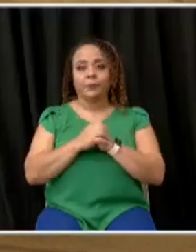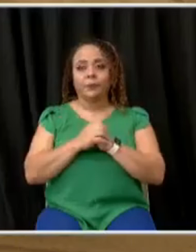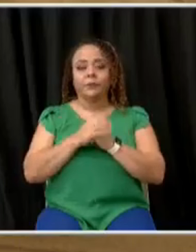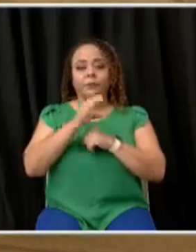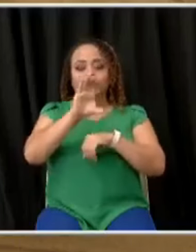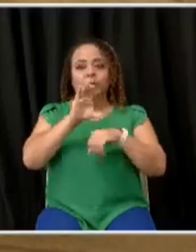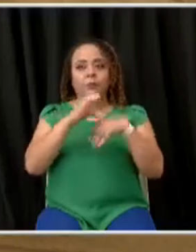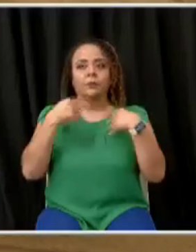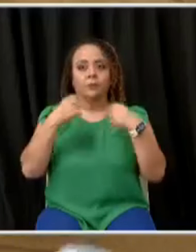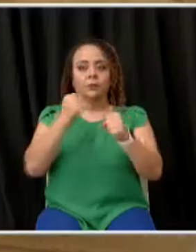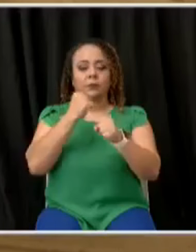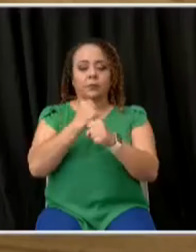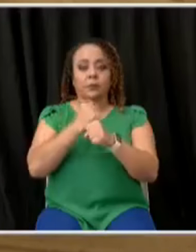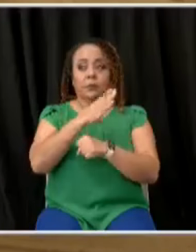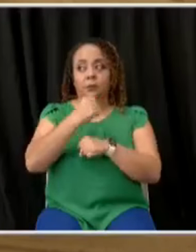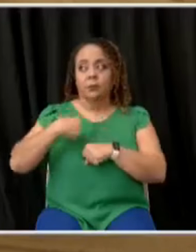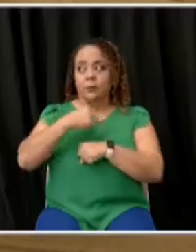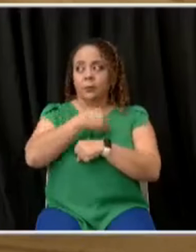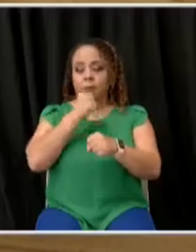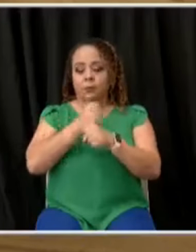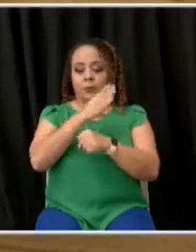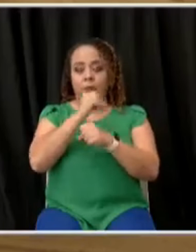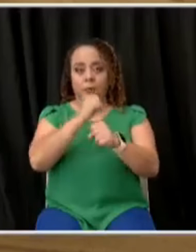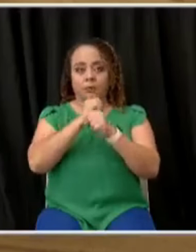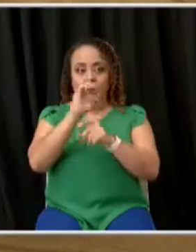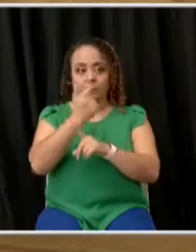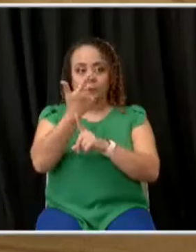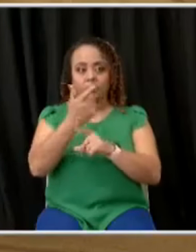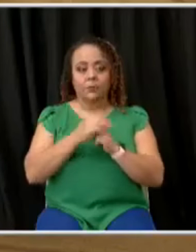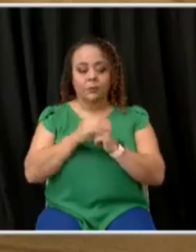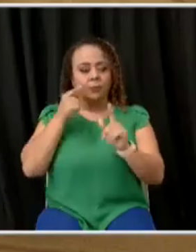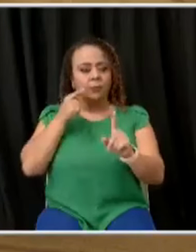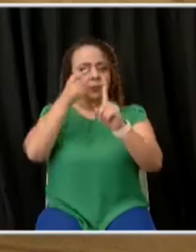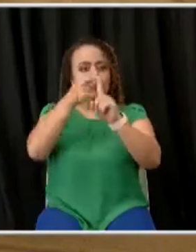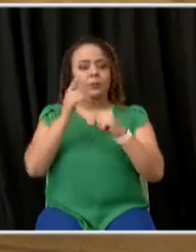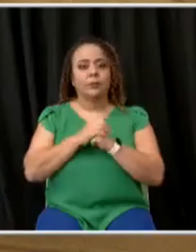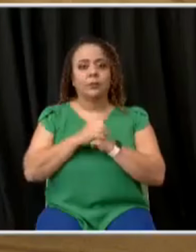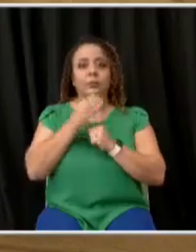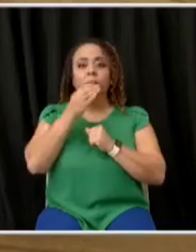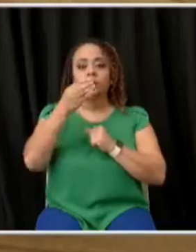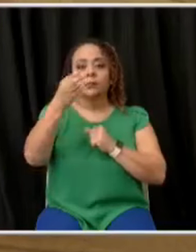Consejo de Salud Ocupacional, el Ministerio de Trabajo y Seguridad Social busca o